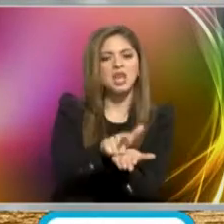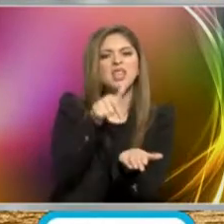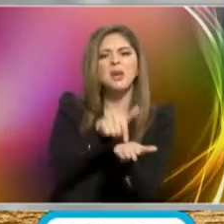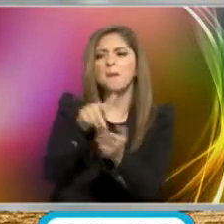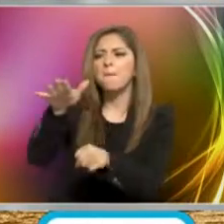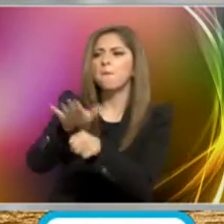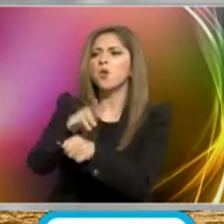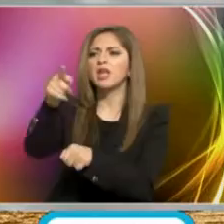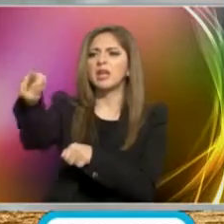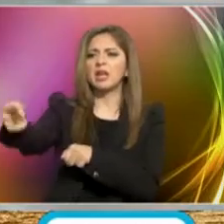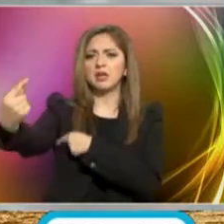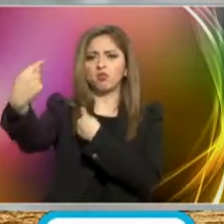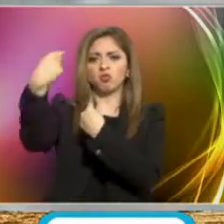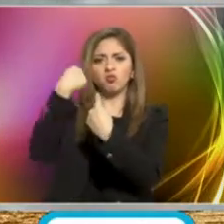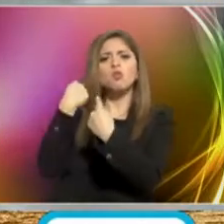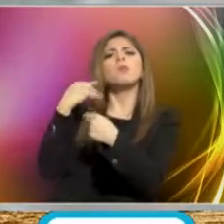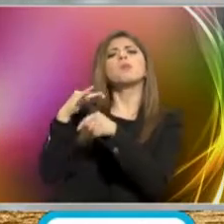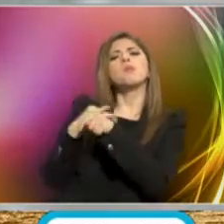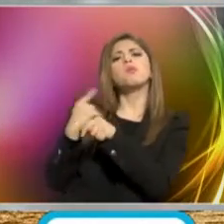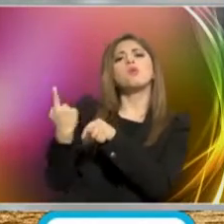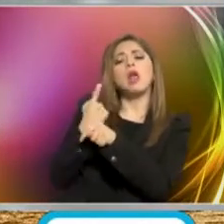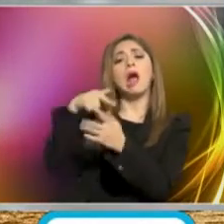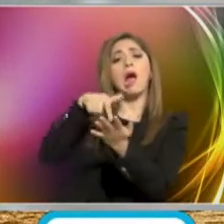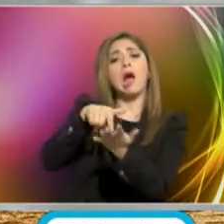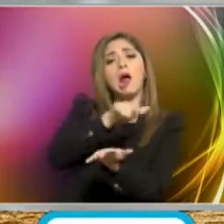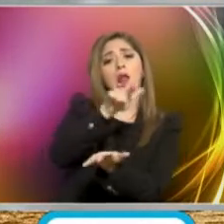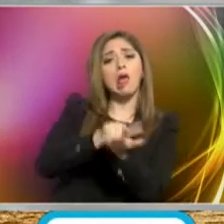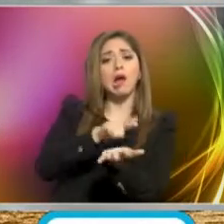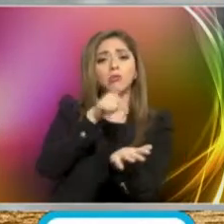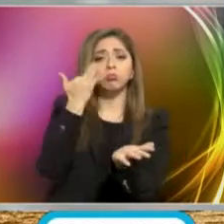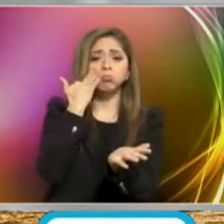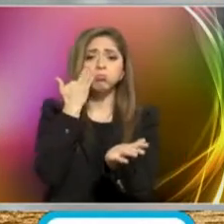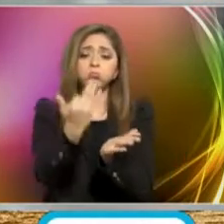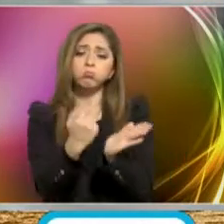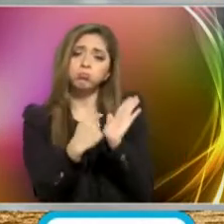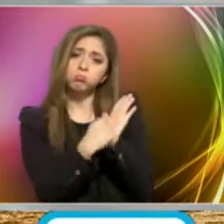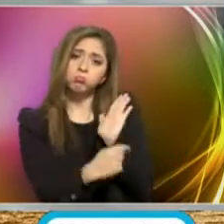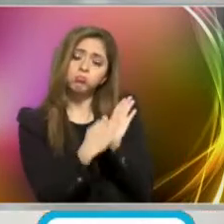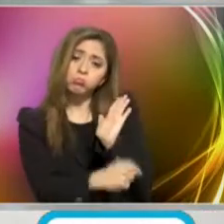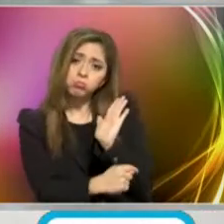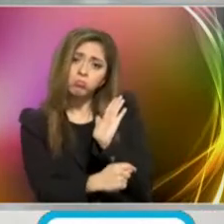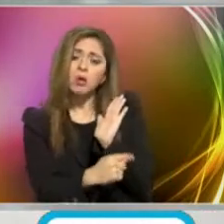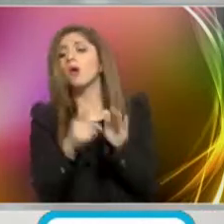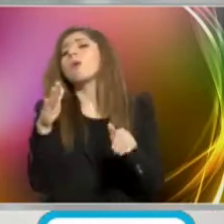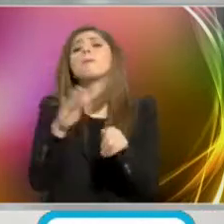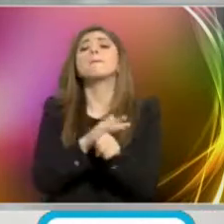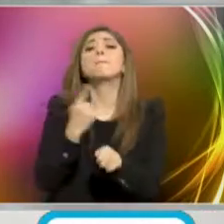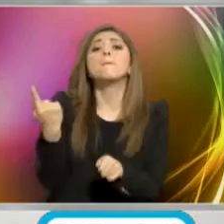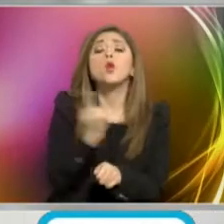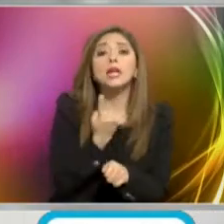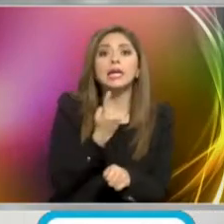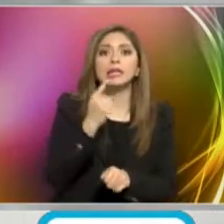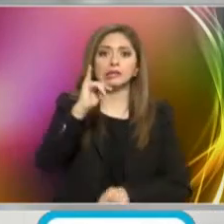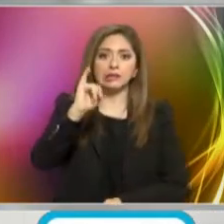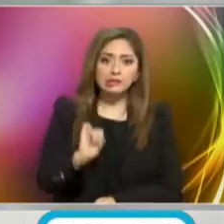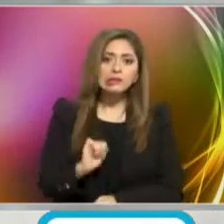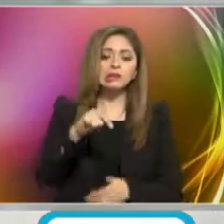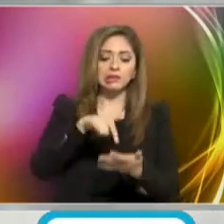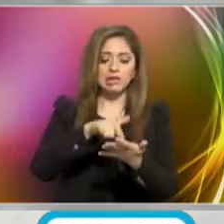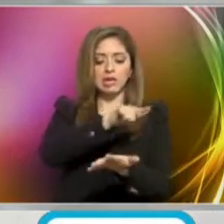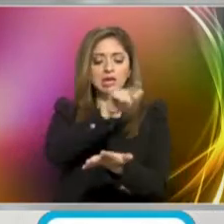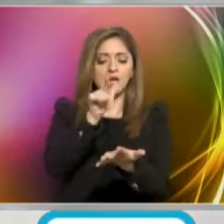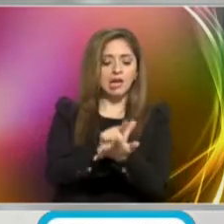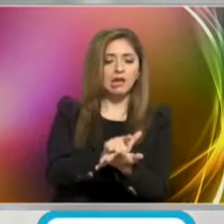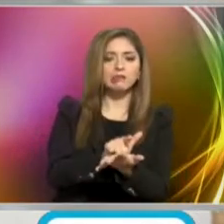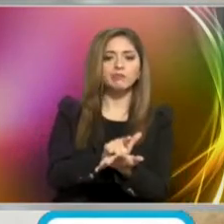autoridad para poder actuar? Y motivado, ¿cuál es el razonamiento por el que sí es aplicable